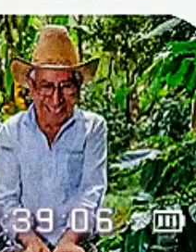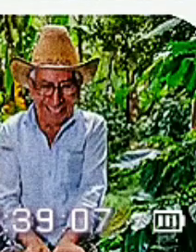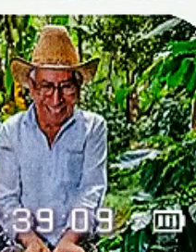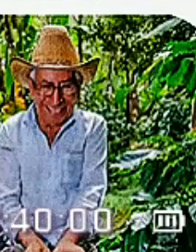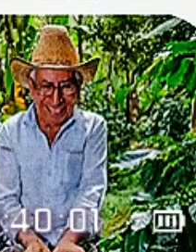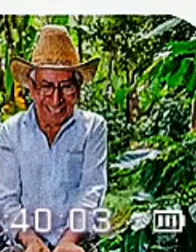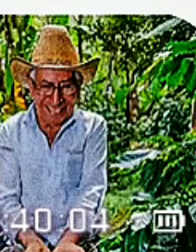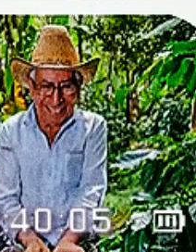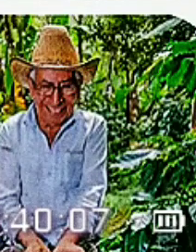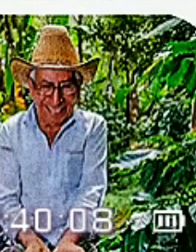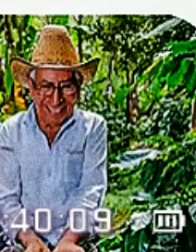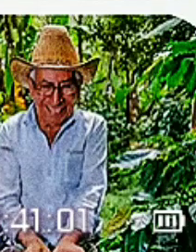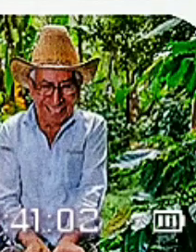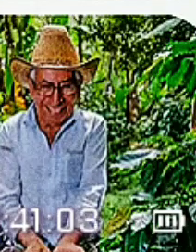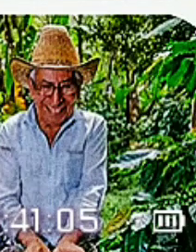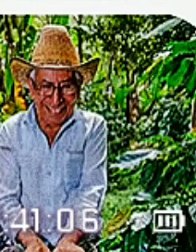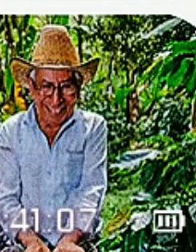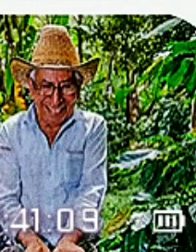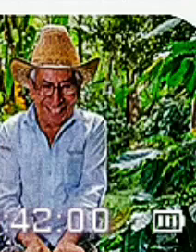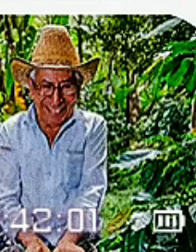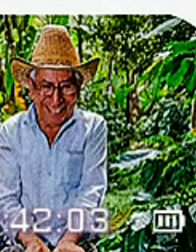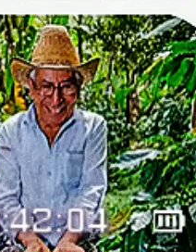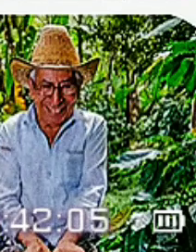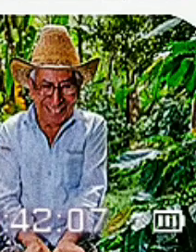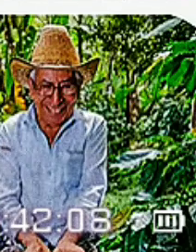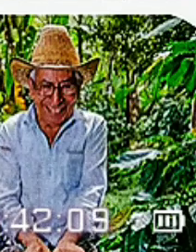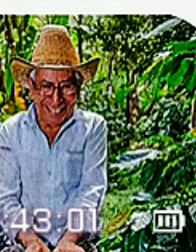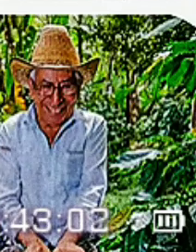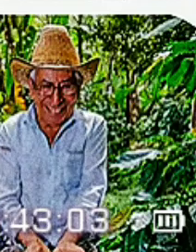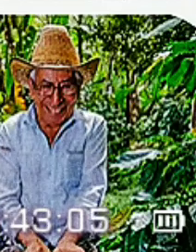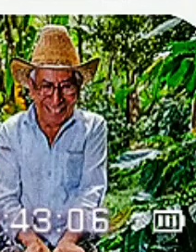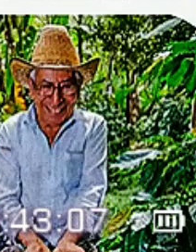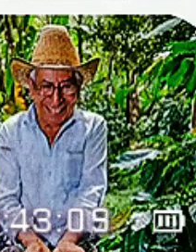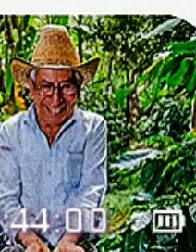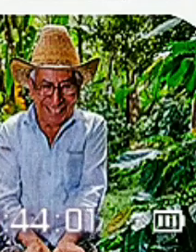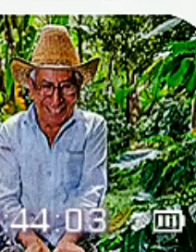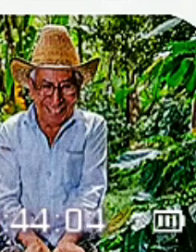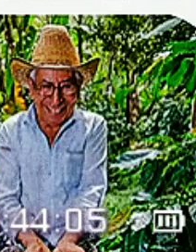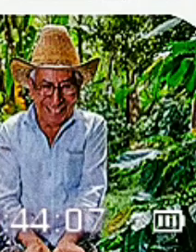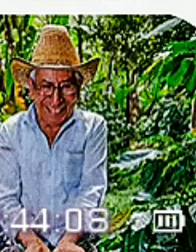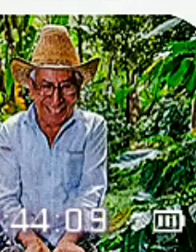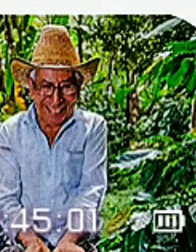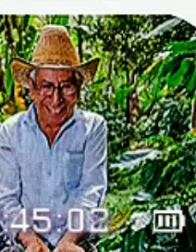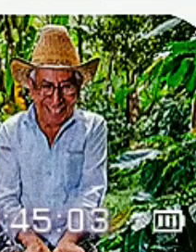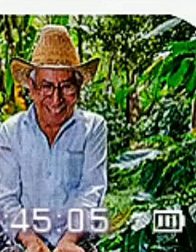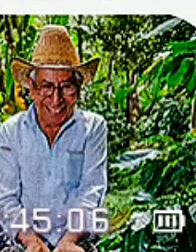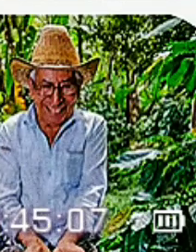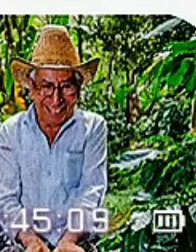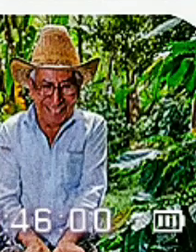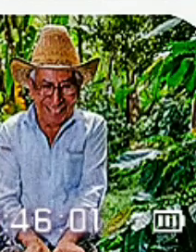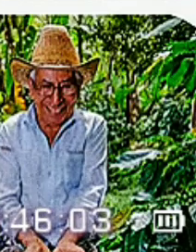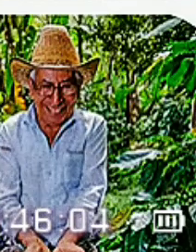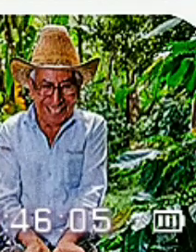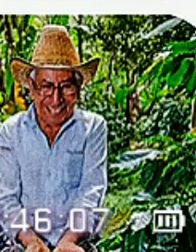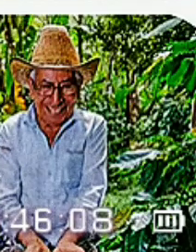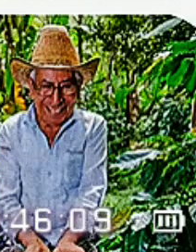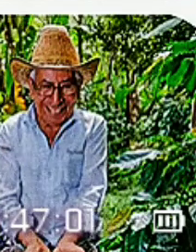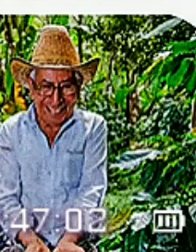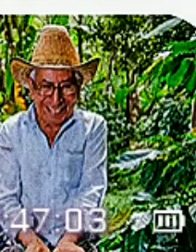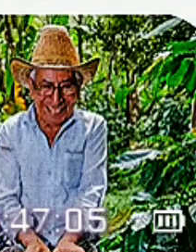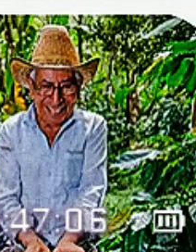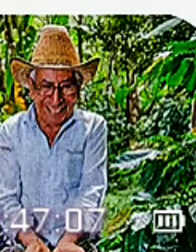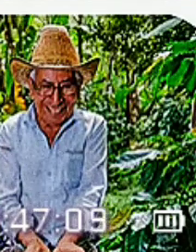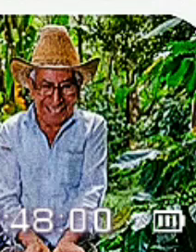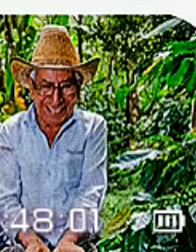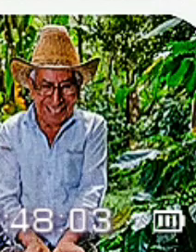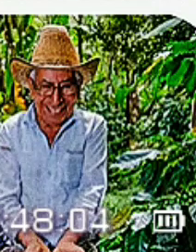presidenta es trabajar junto con la Consejería Jurídica, con la Subsecretaría de Egresos de la Secretaría de Hacienda y